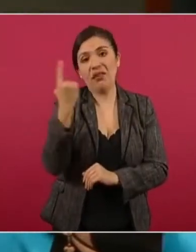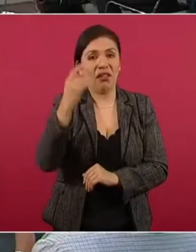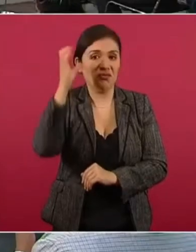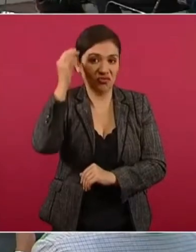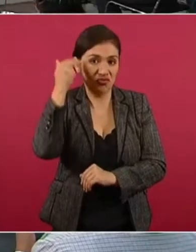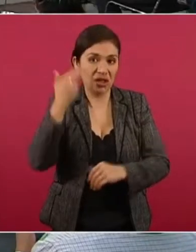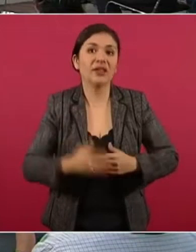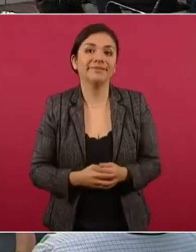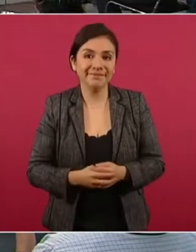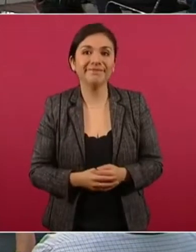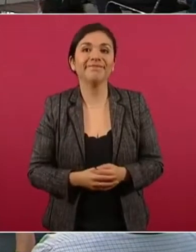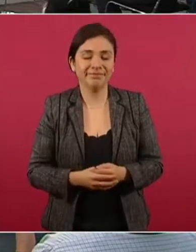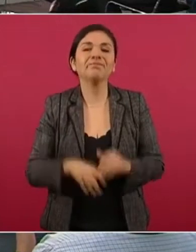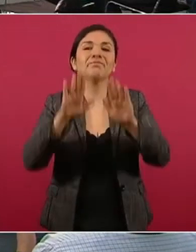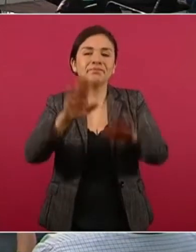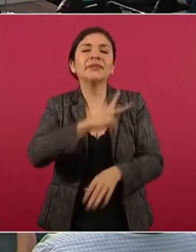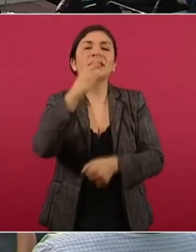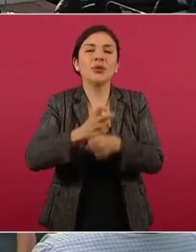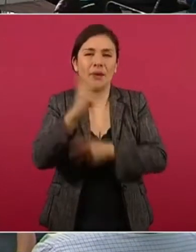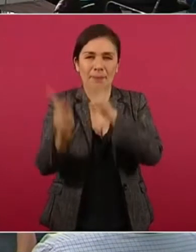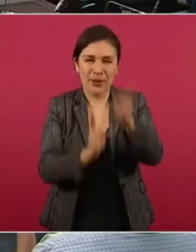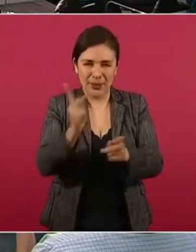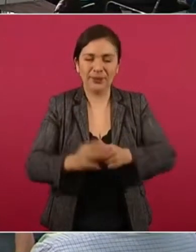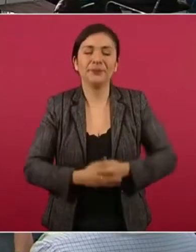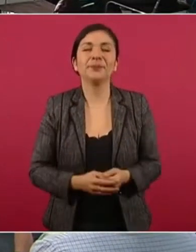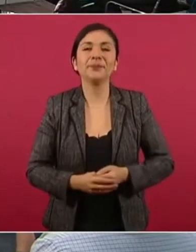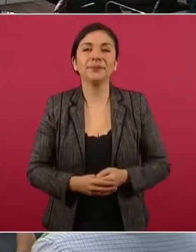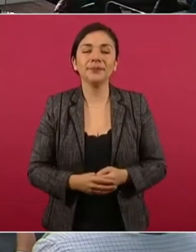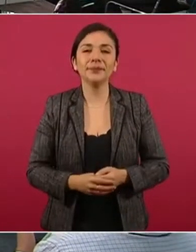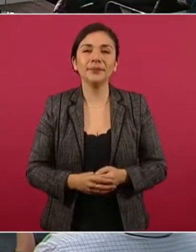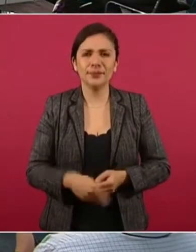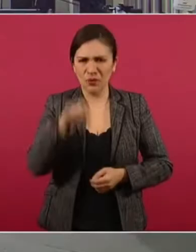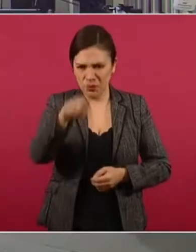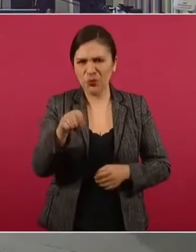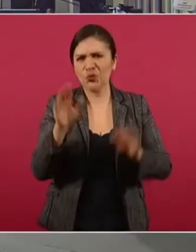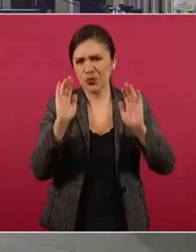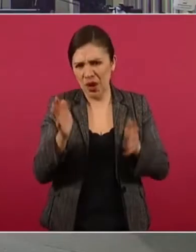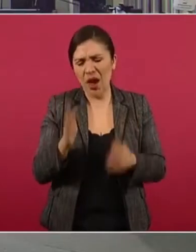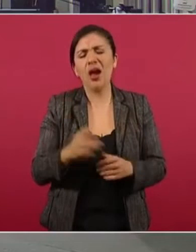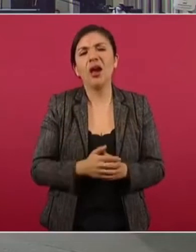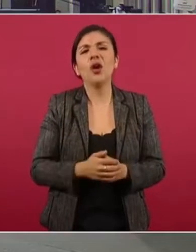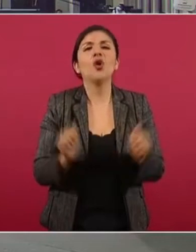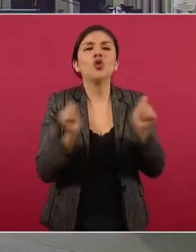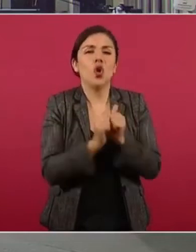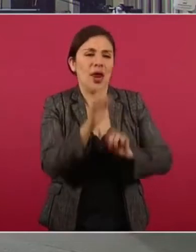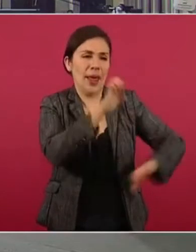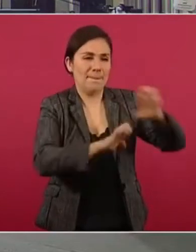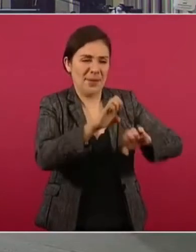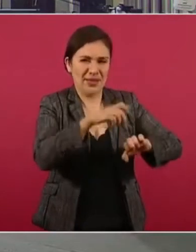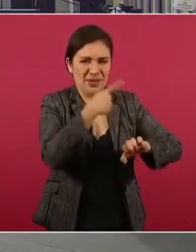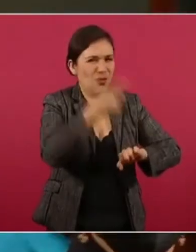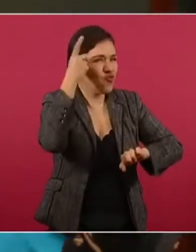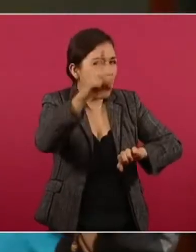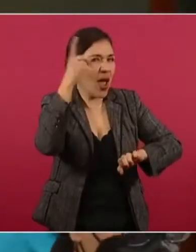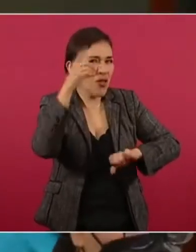Sí. Bueno, en una segunda pregunta, señor presidente, ¿tuvo oportunidad los empresarios mexicanos en esta